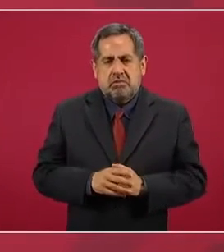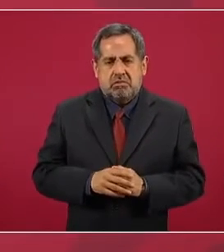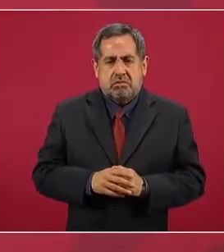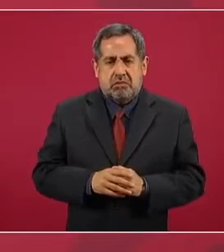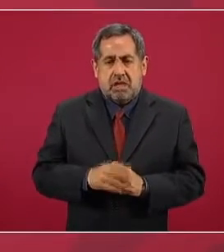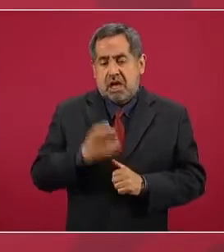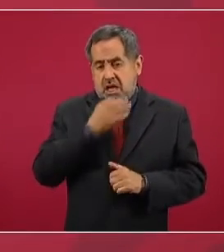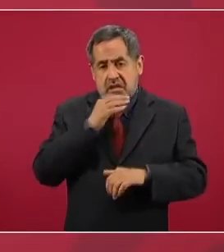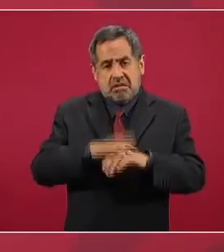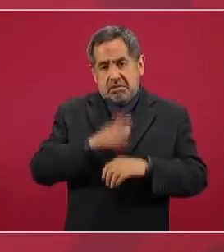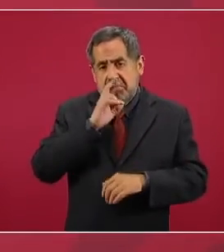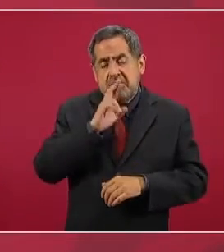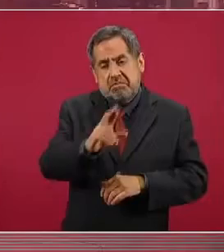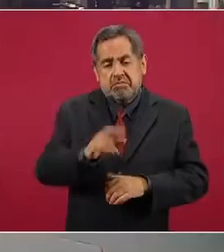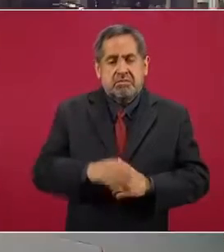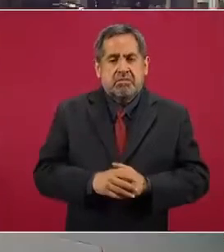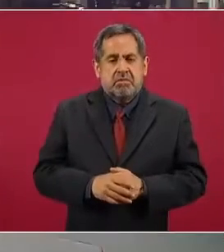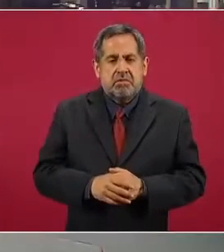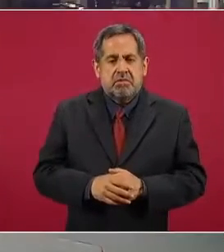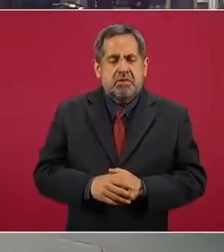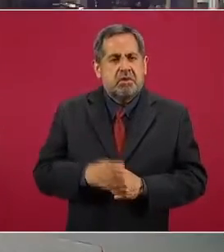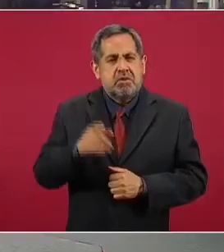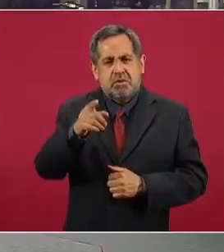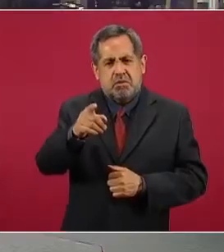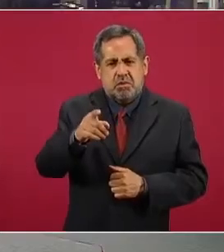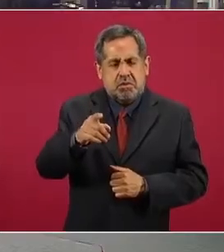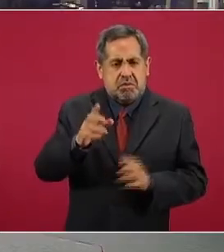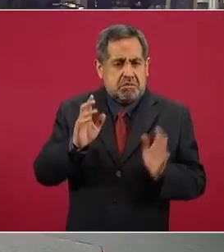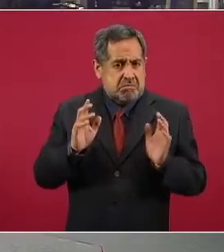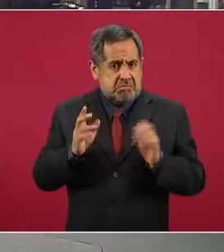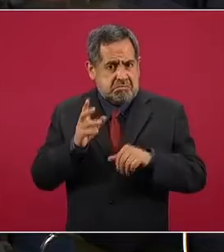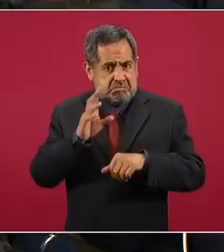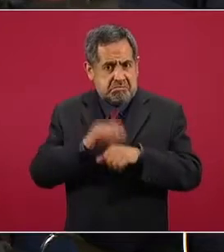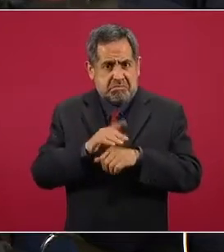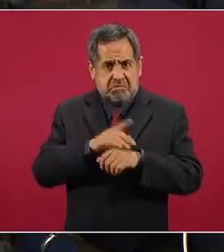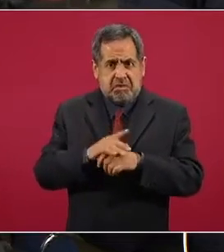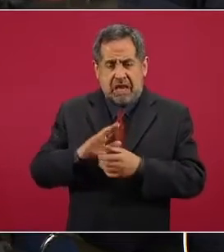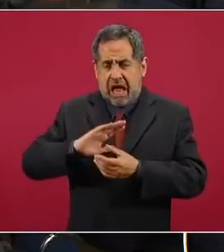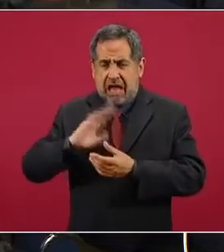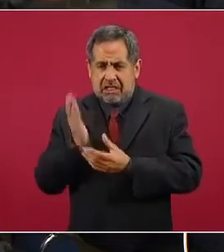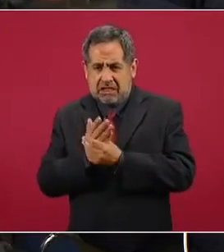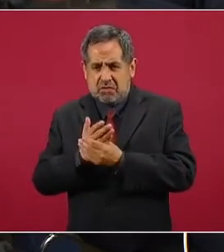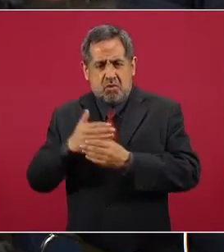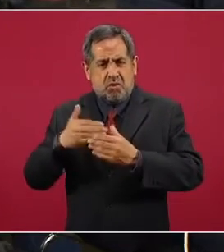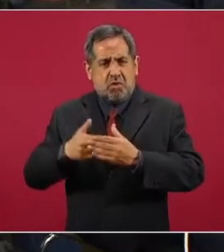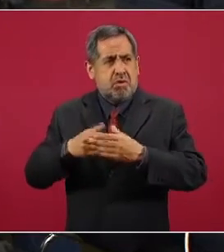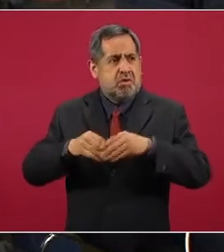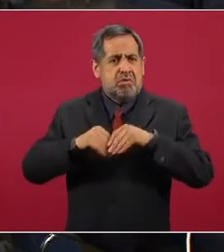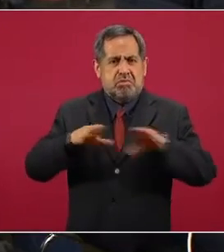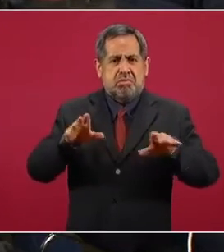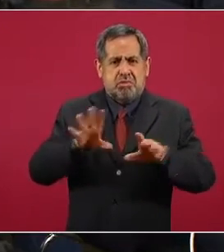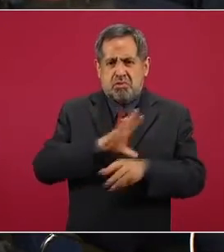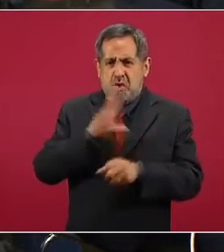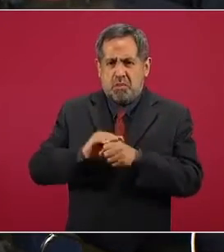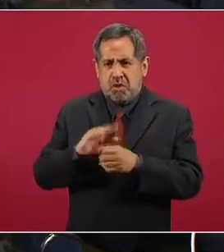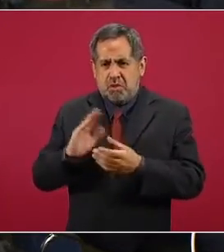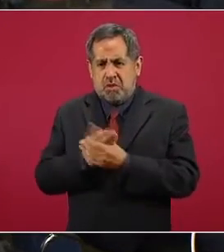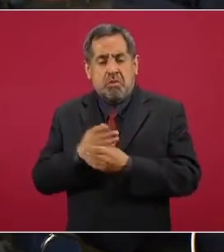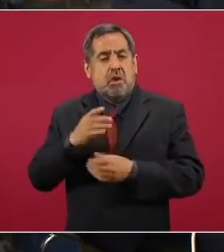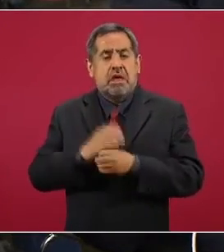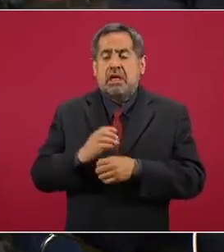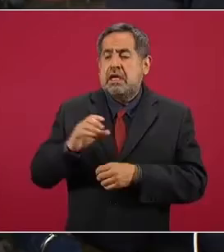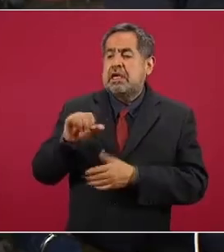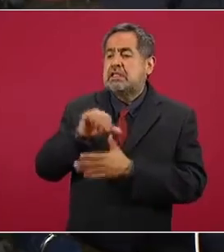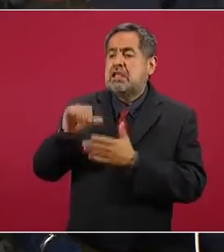Entonces esa es mi respuesta. Usted no tendría ningún inconveniente que este archivo se dé a conocer completo, porque el Centro